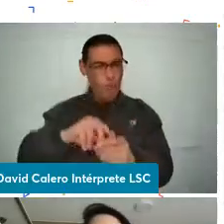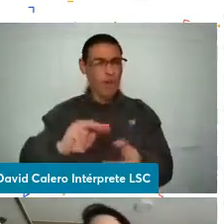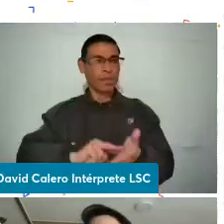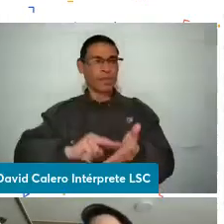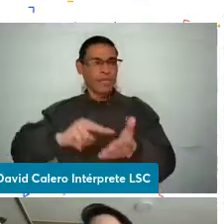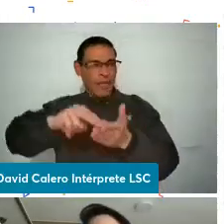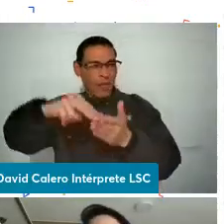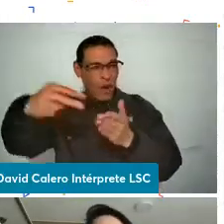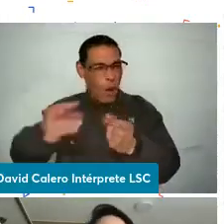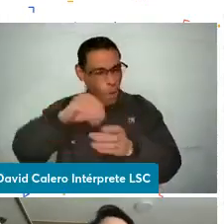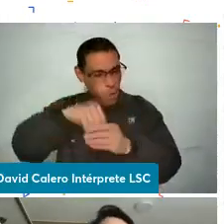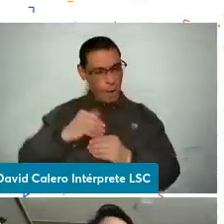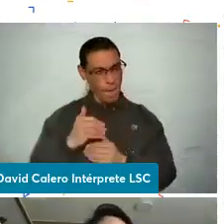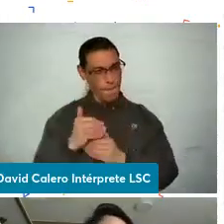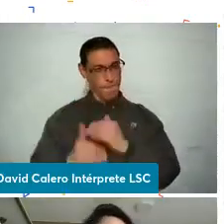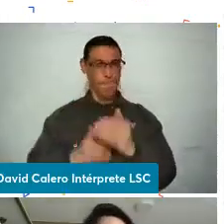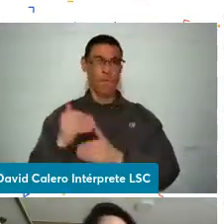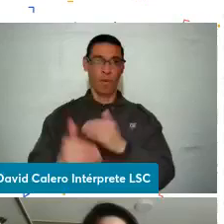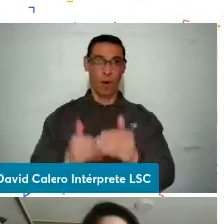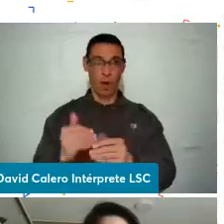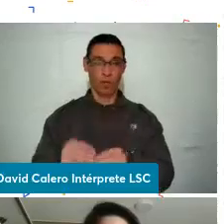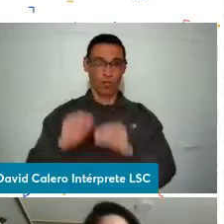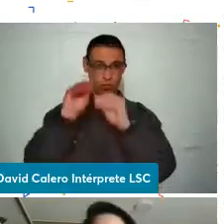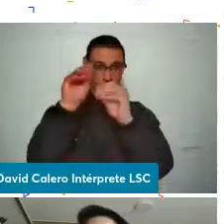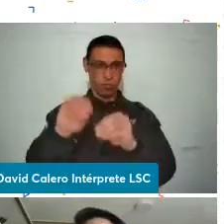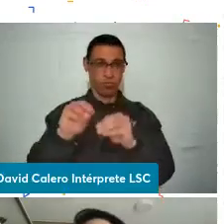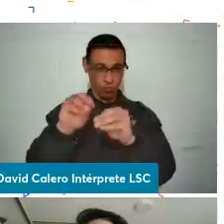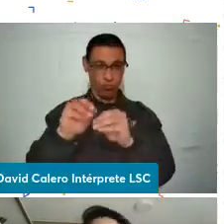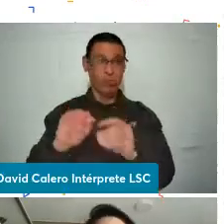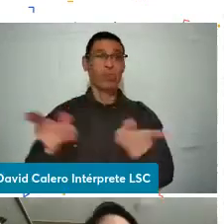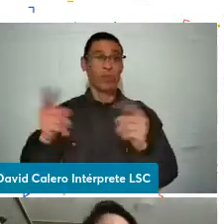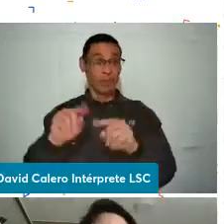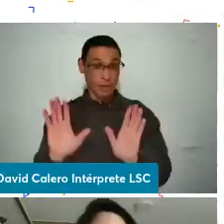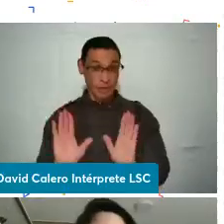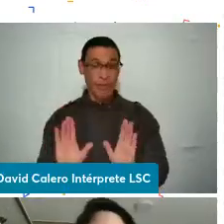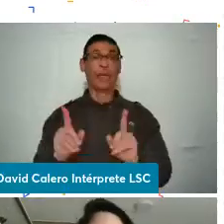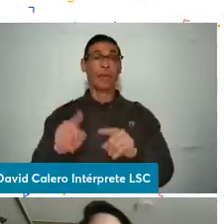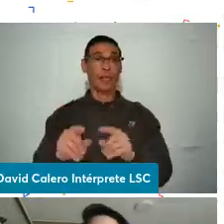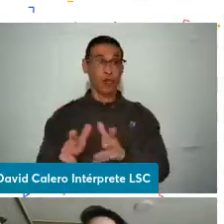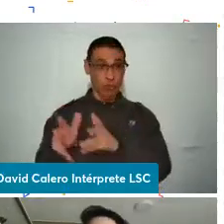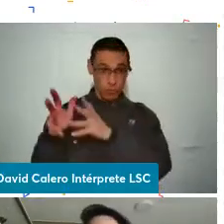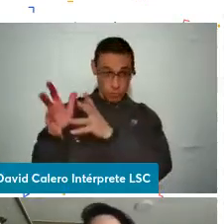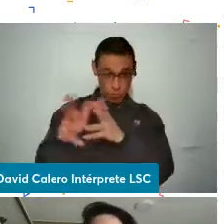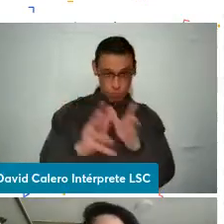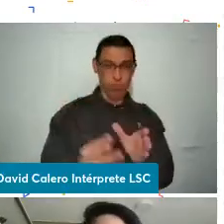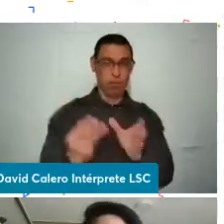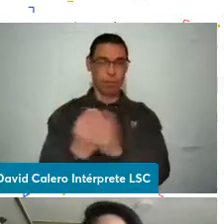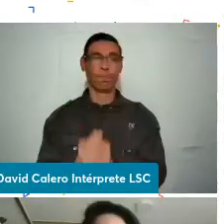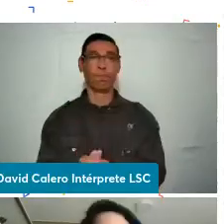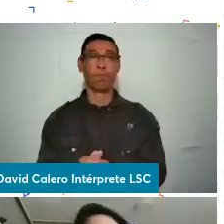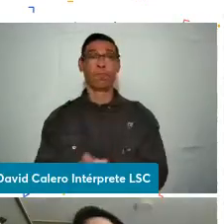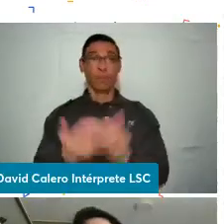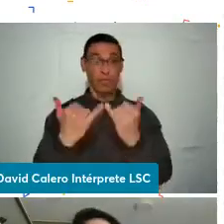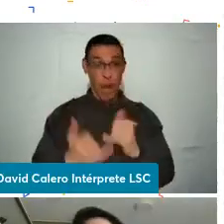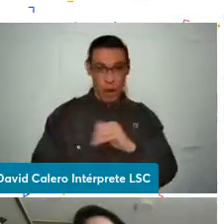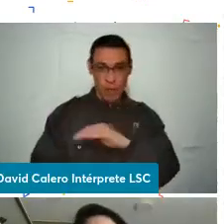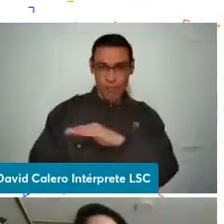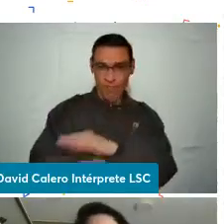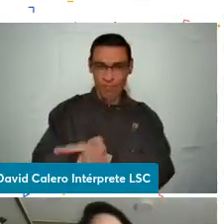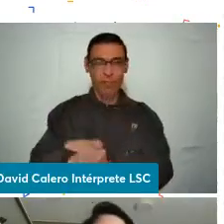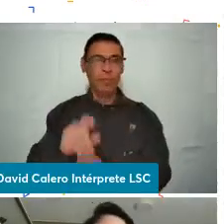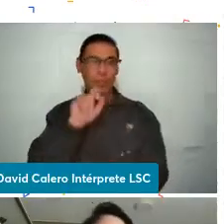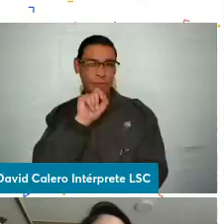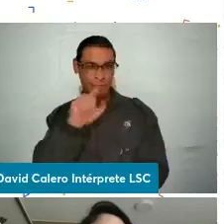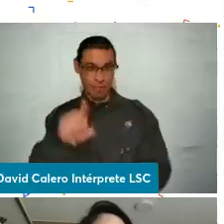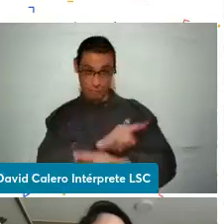educativos y sobre todo en la educación inclusiva. Pero bueno, voy a continuar con esta tercera pregunta que tenemos para el día de